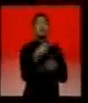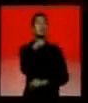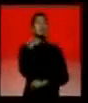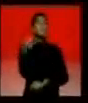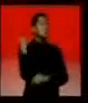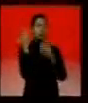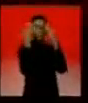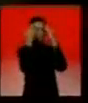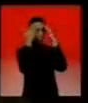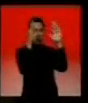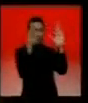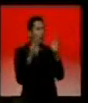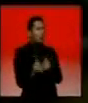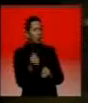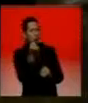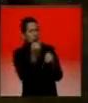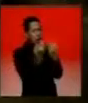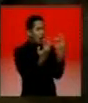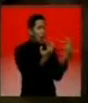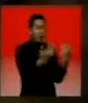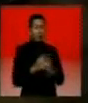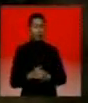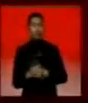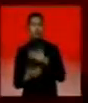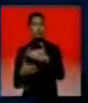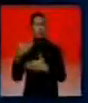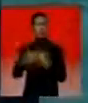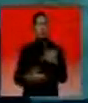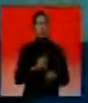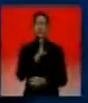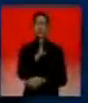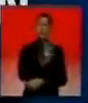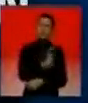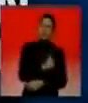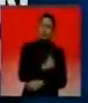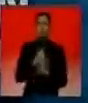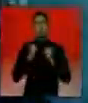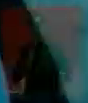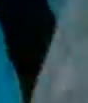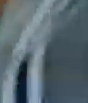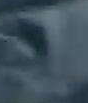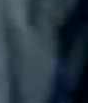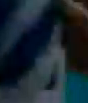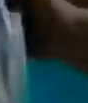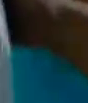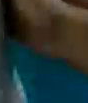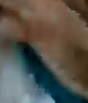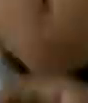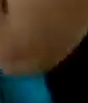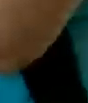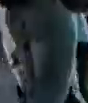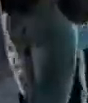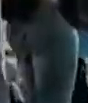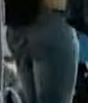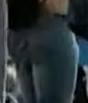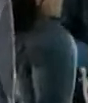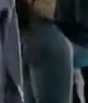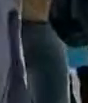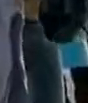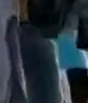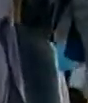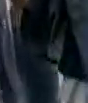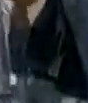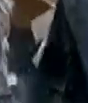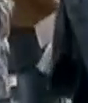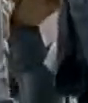momento. Junto a episodios de dolor, también nacieron desde ese minuto las jornadas de solidaridad